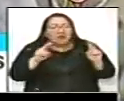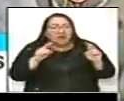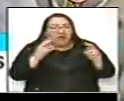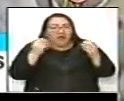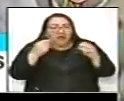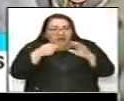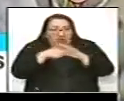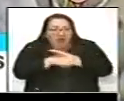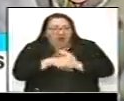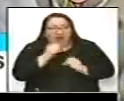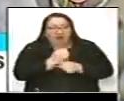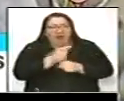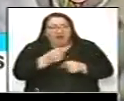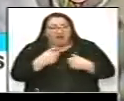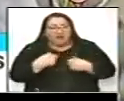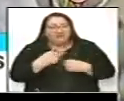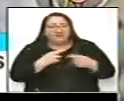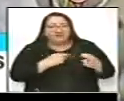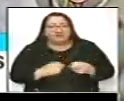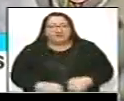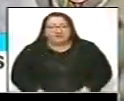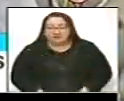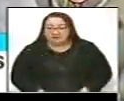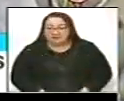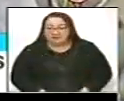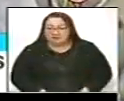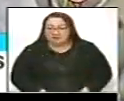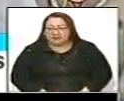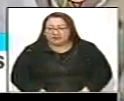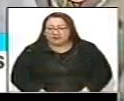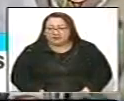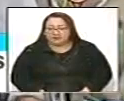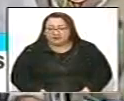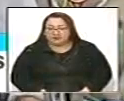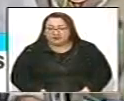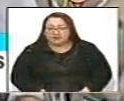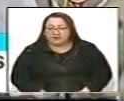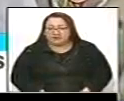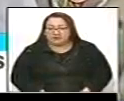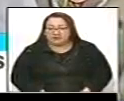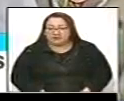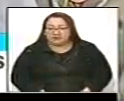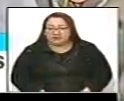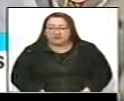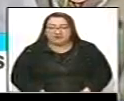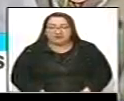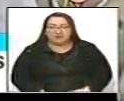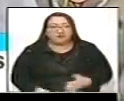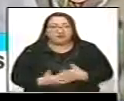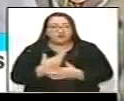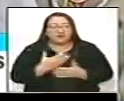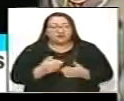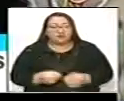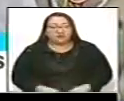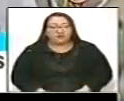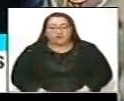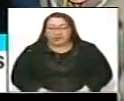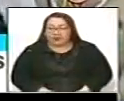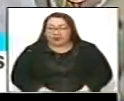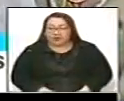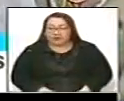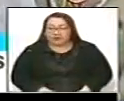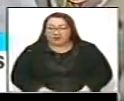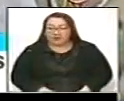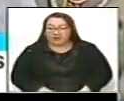como algo que tiene relación a nivel nacional. Esa es la formación política de la nueva generación. El hecho de